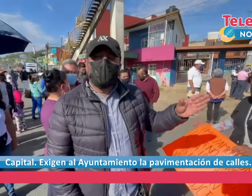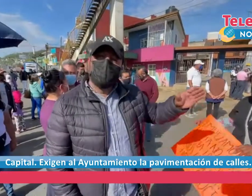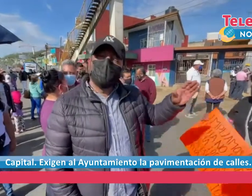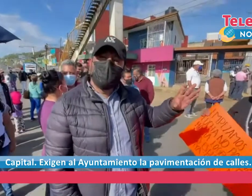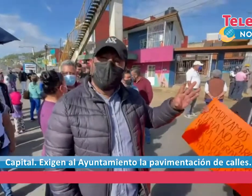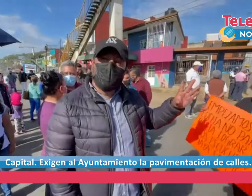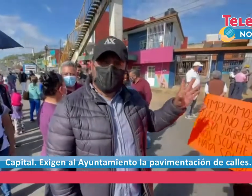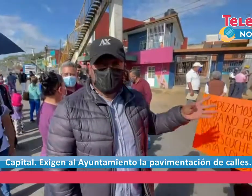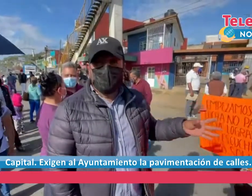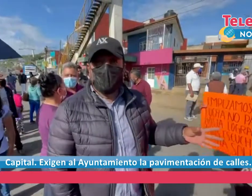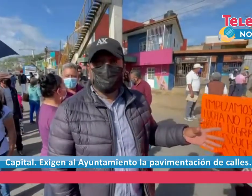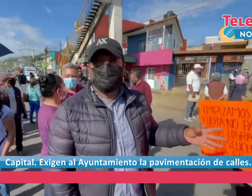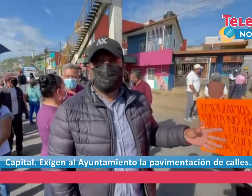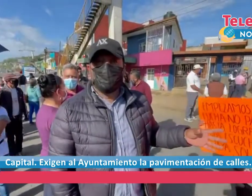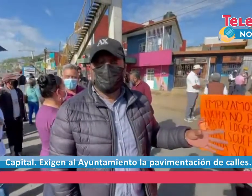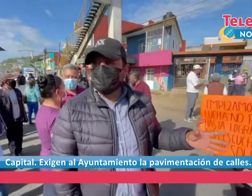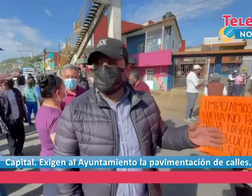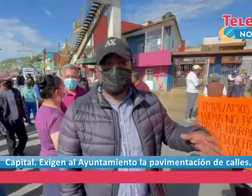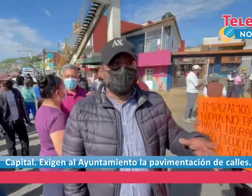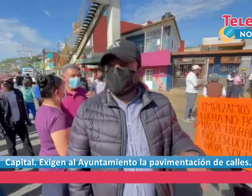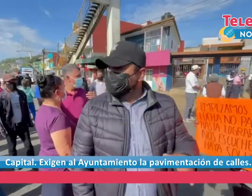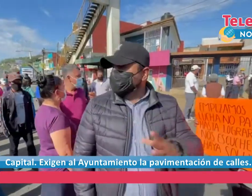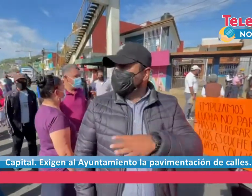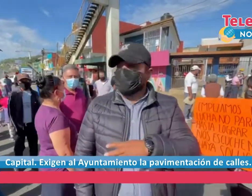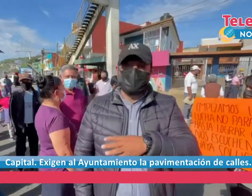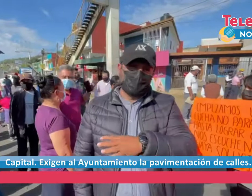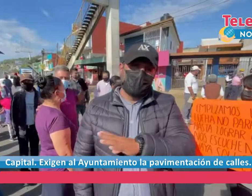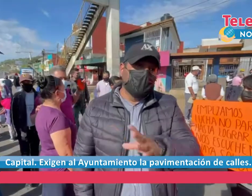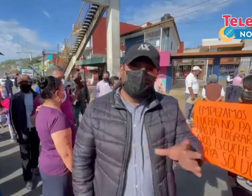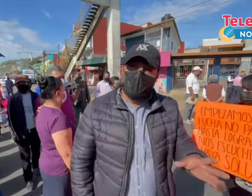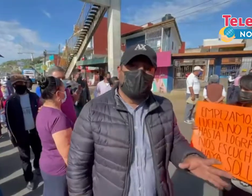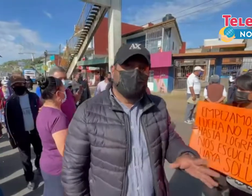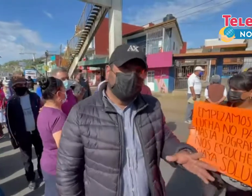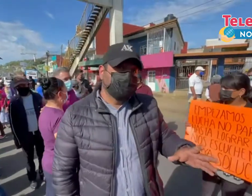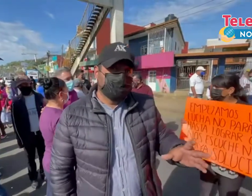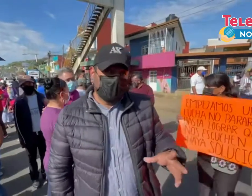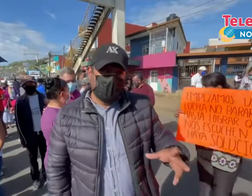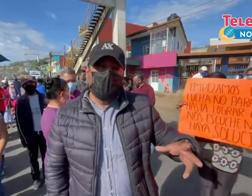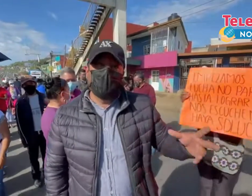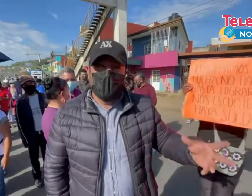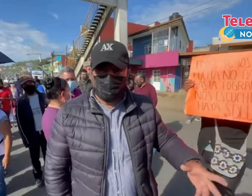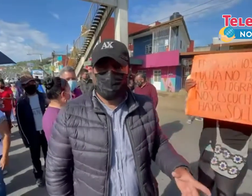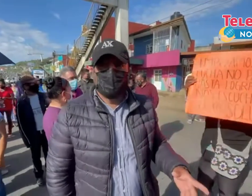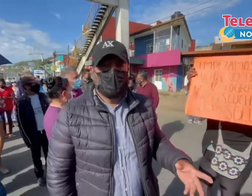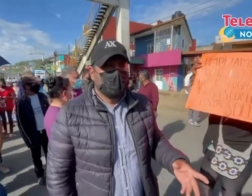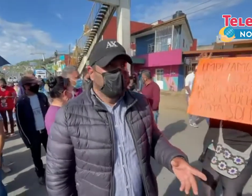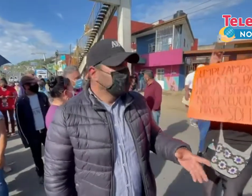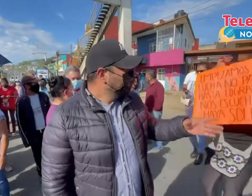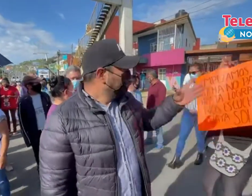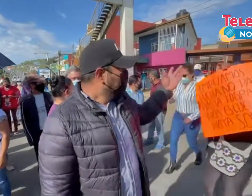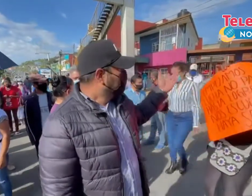La colonia tiene una antigüedad de 30 años, entonces se nos hace algo injusto. Tomamos estas medidas ya porque estamos prácticamente hartos.